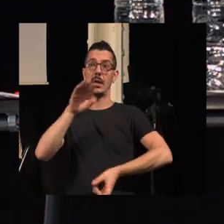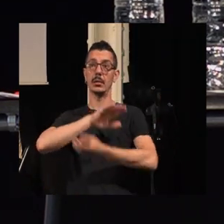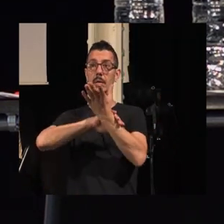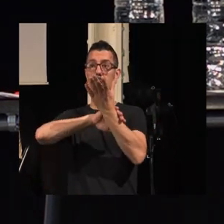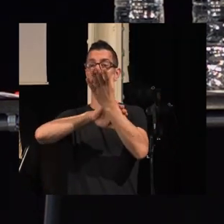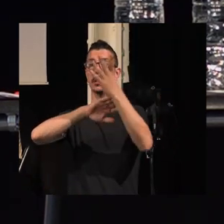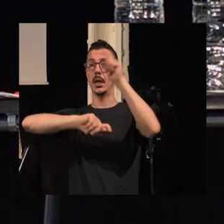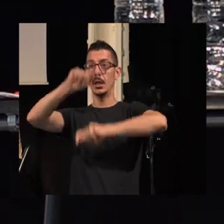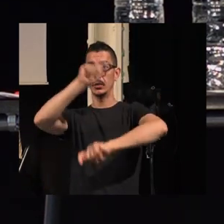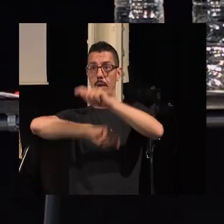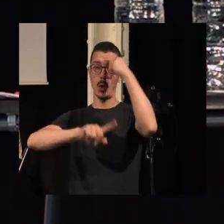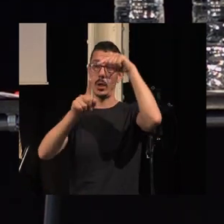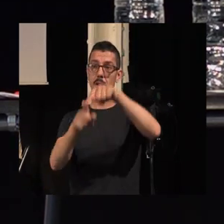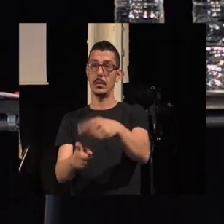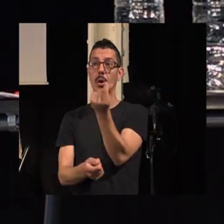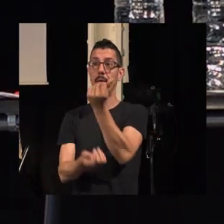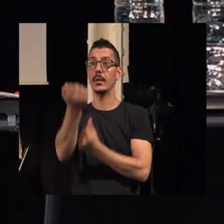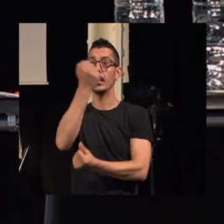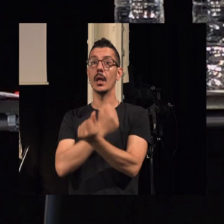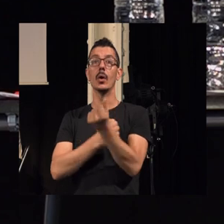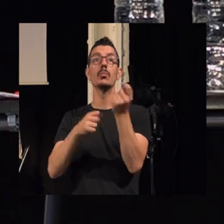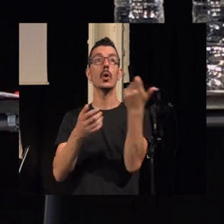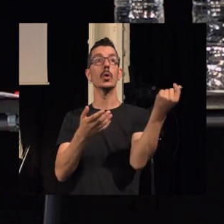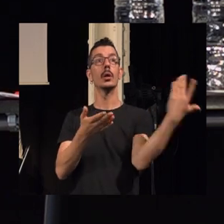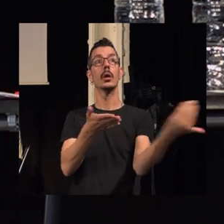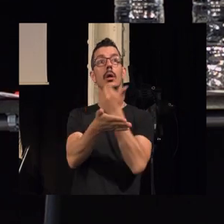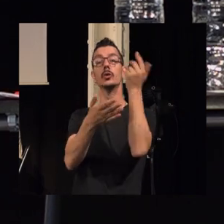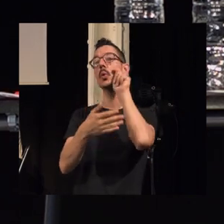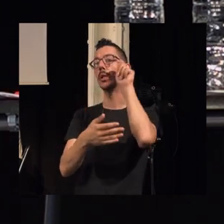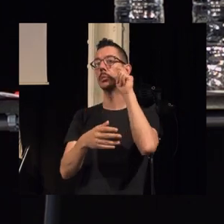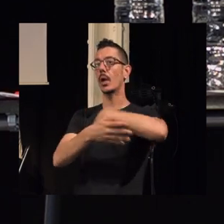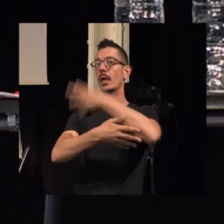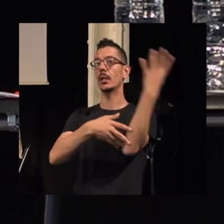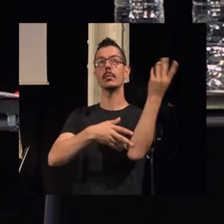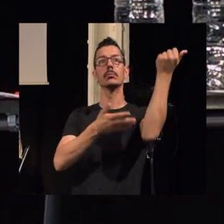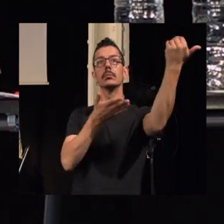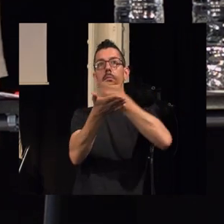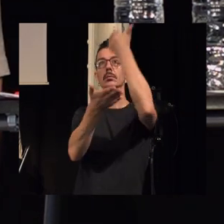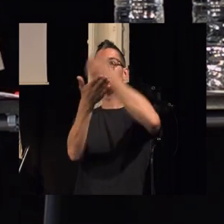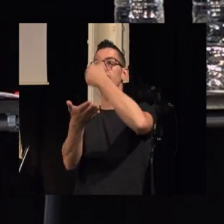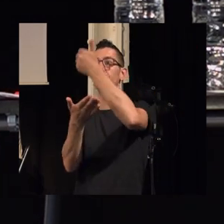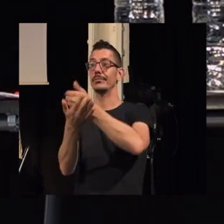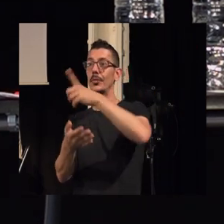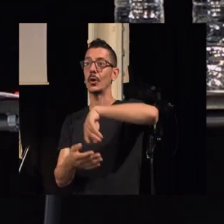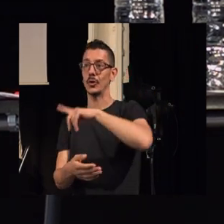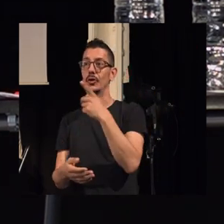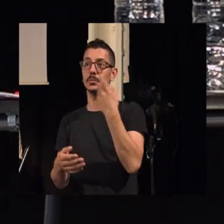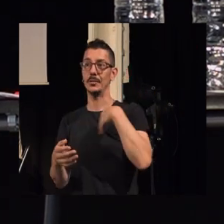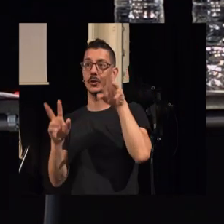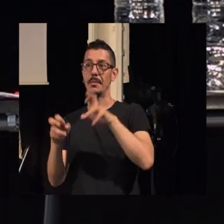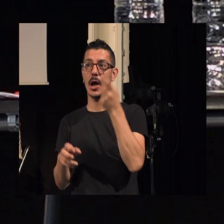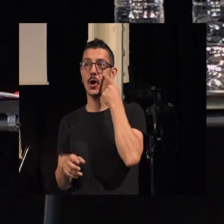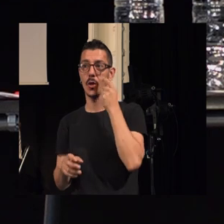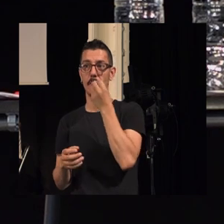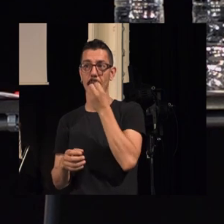objetivo es hacer dinero con el turismo LGTB. Ya sé que esto os suena familiar.